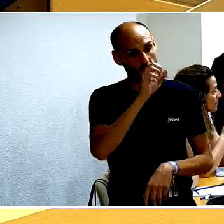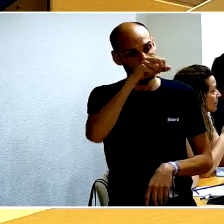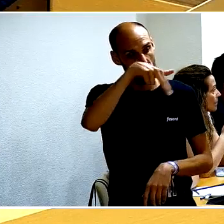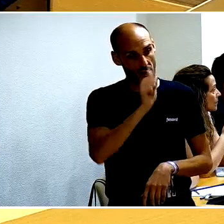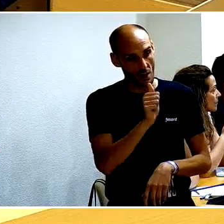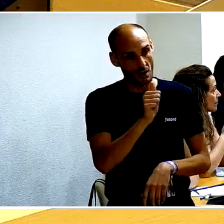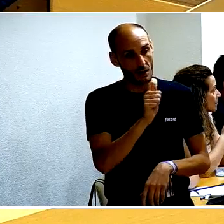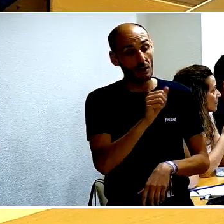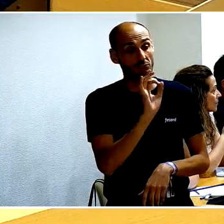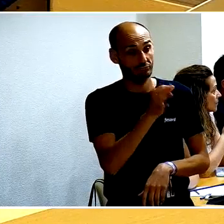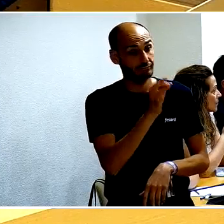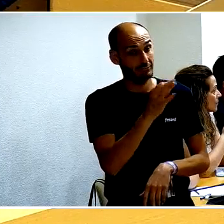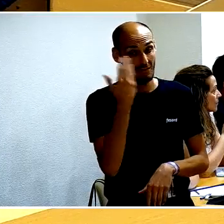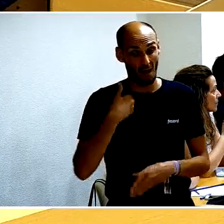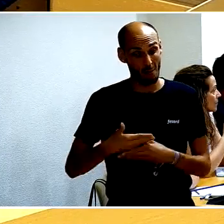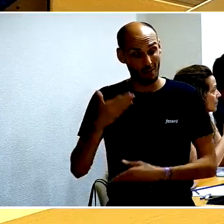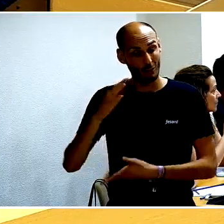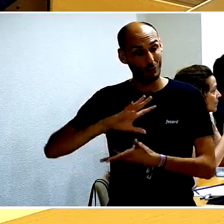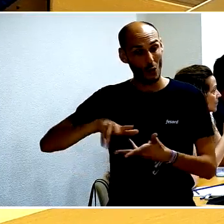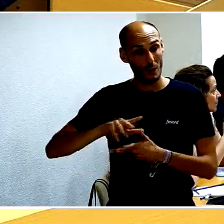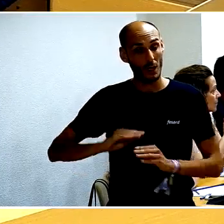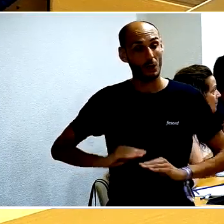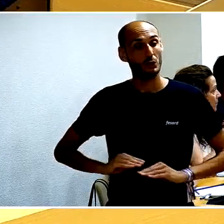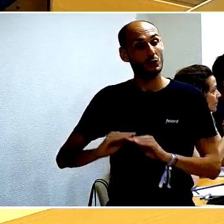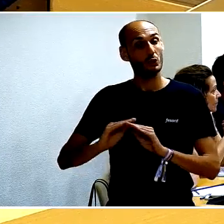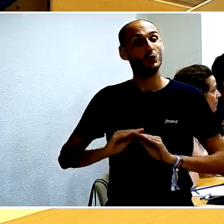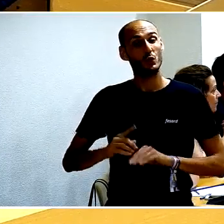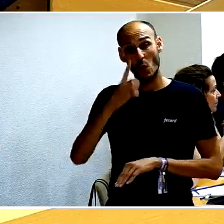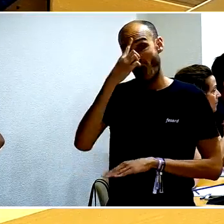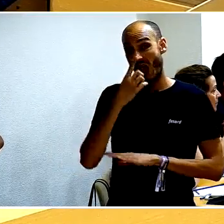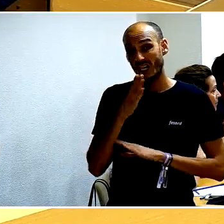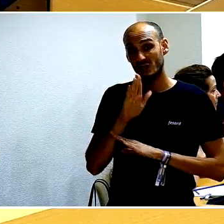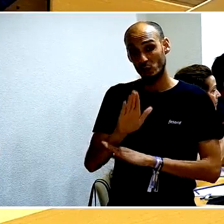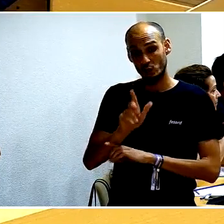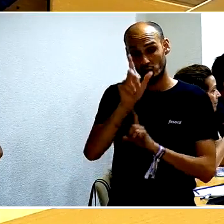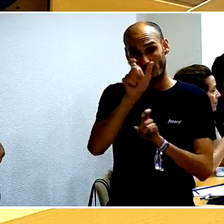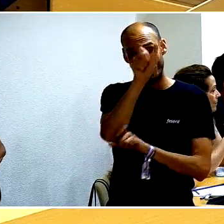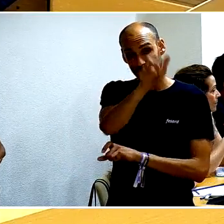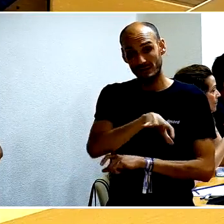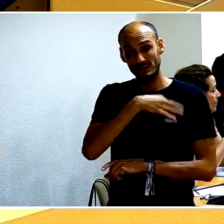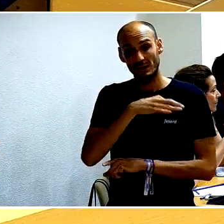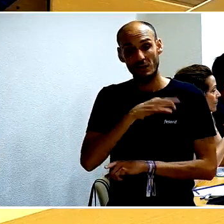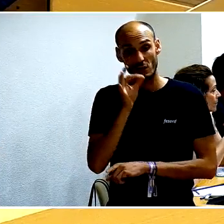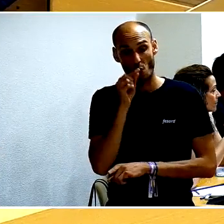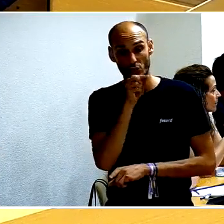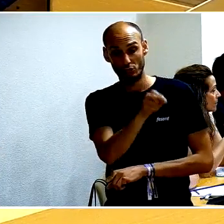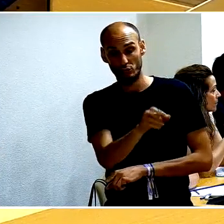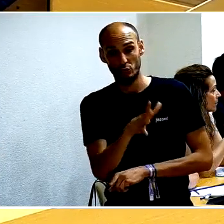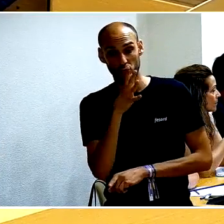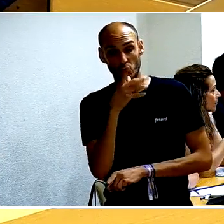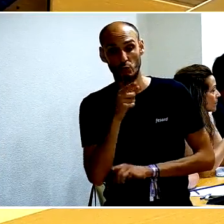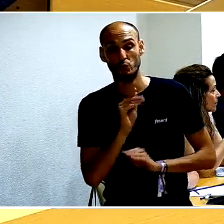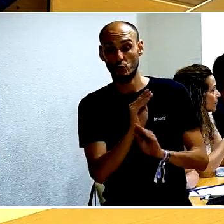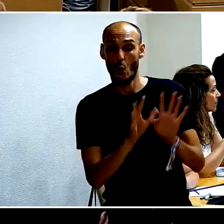en los medios de comunicación su deplorable actitud con respecto a este señor por el mero hecho de tener una opción